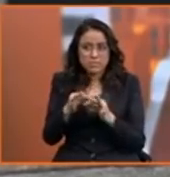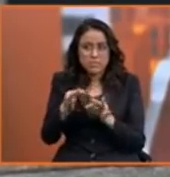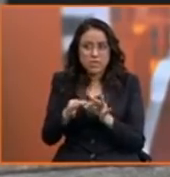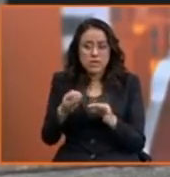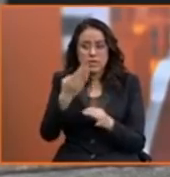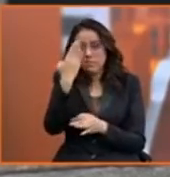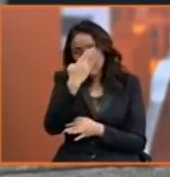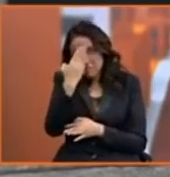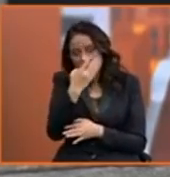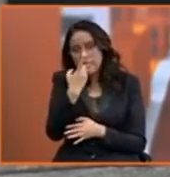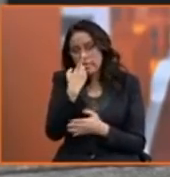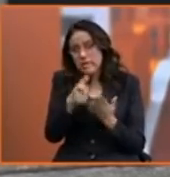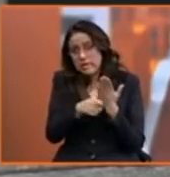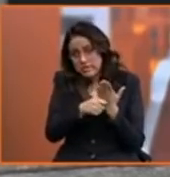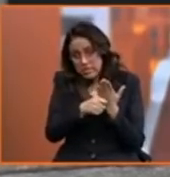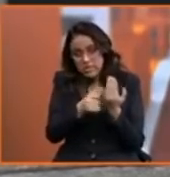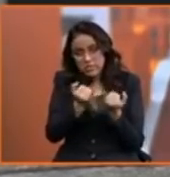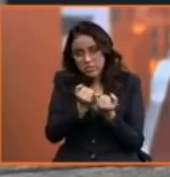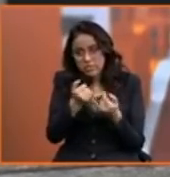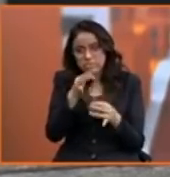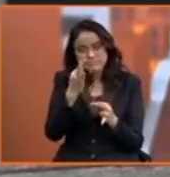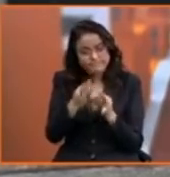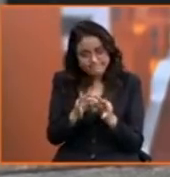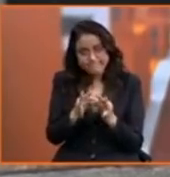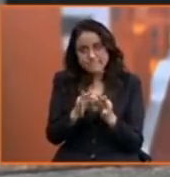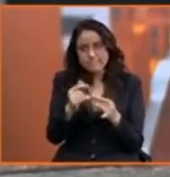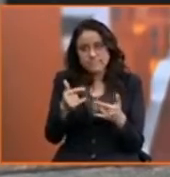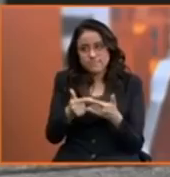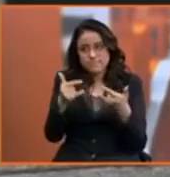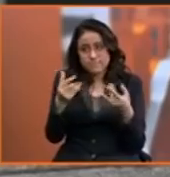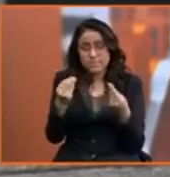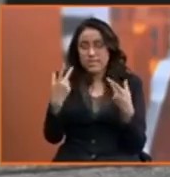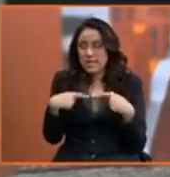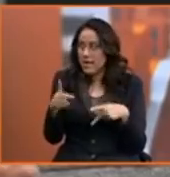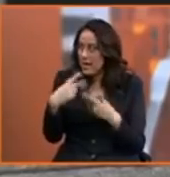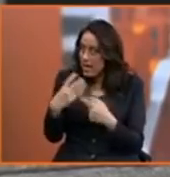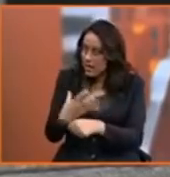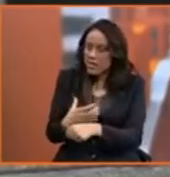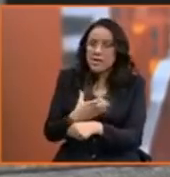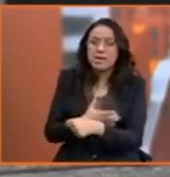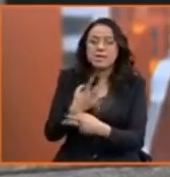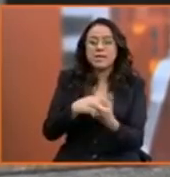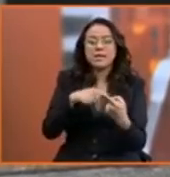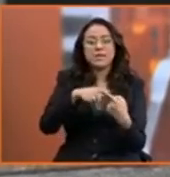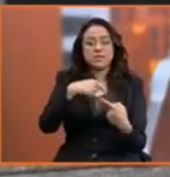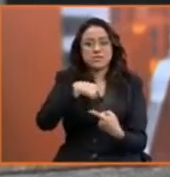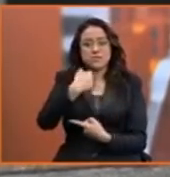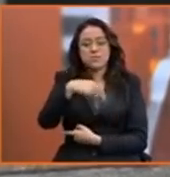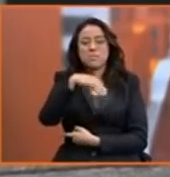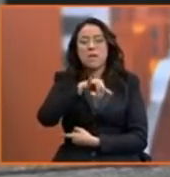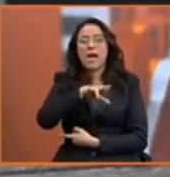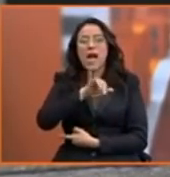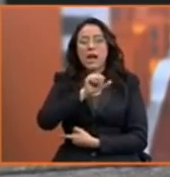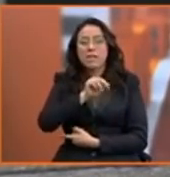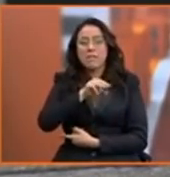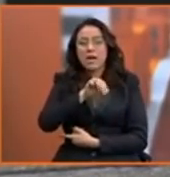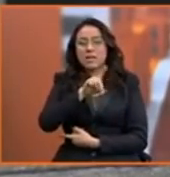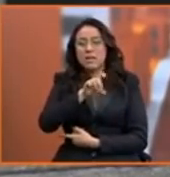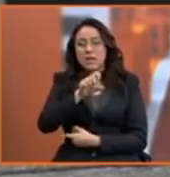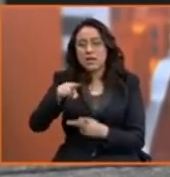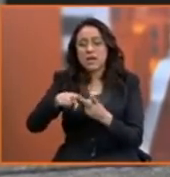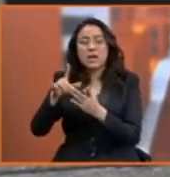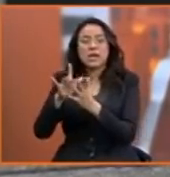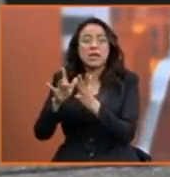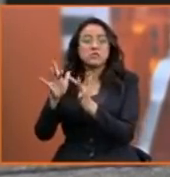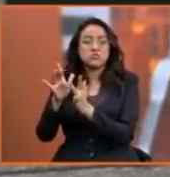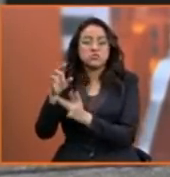de la Biblia y son tomados como históricos. Hay un gran elenco. Bueno, yo interpreto a María Magdalena, a Jesús Manolo Cardona.